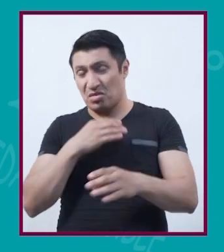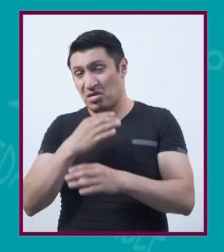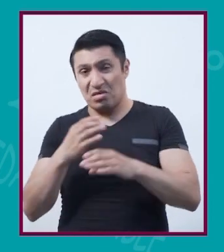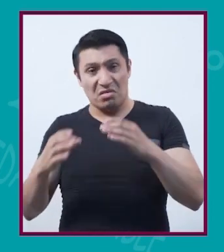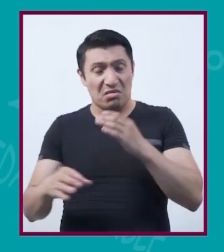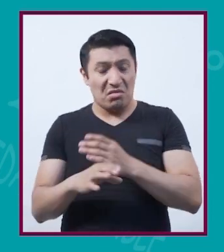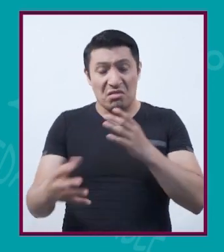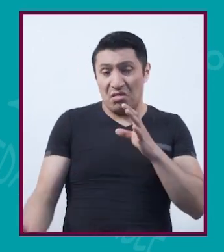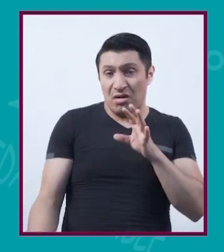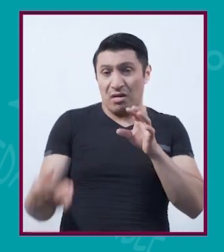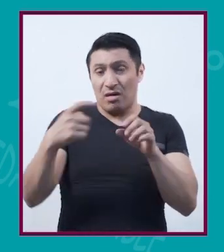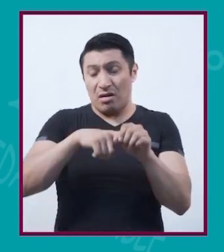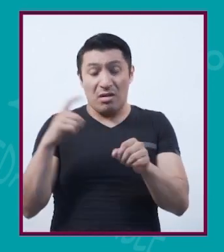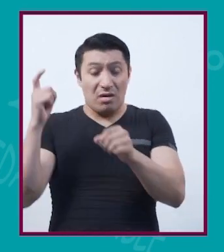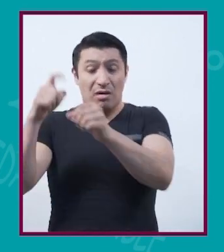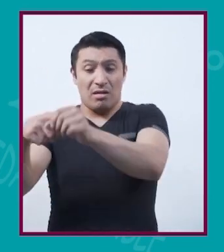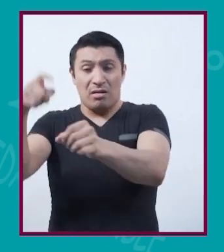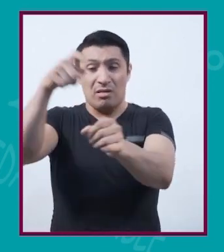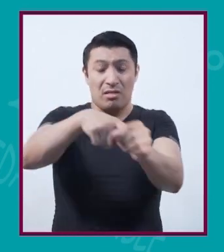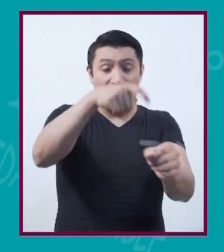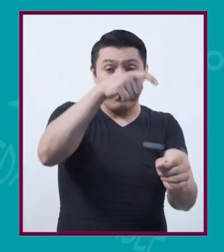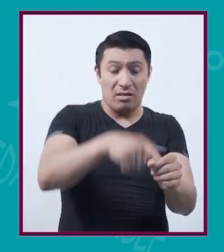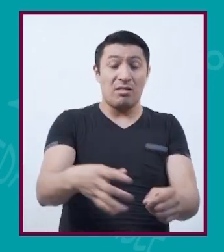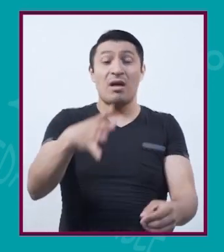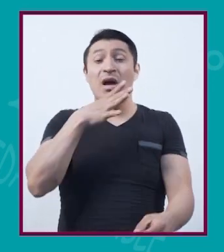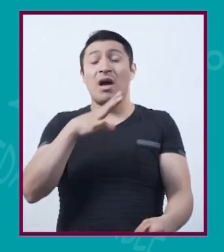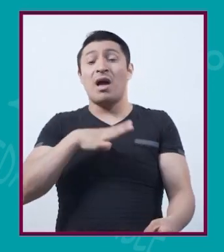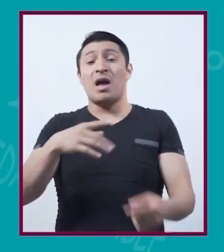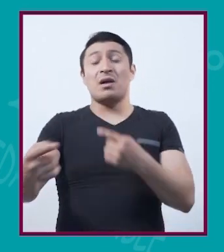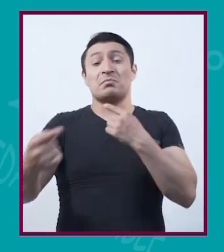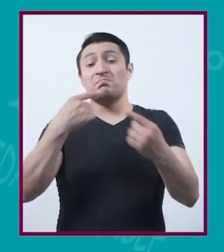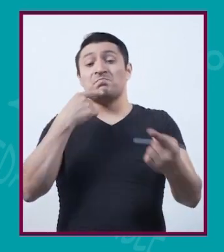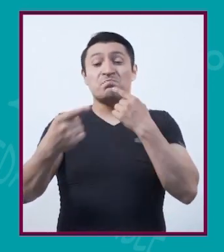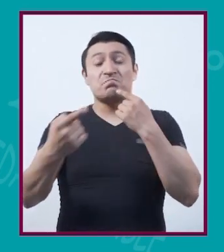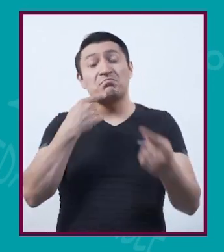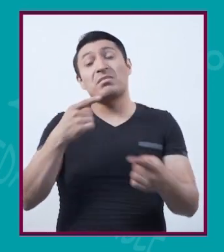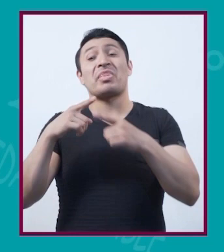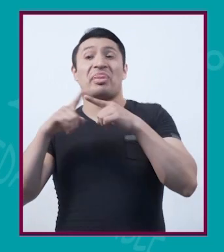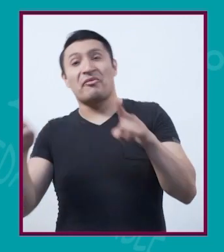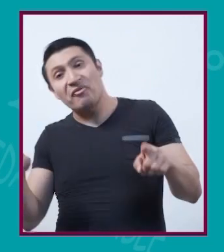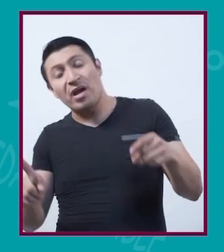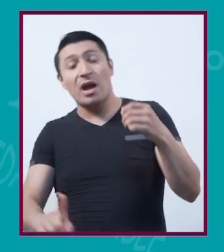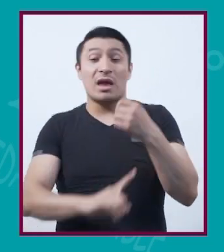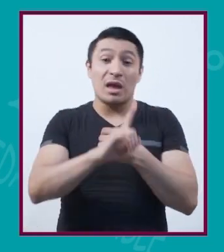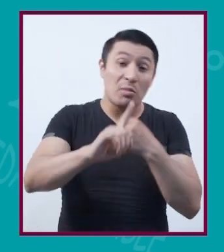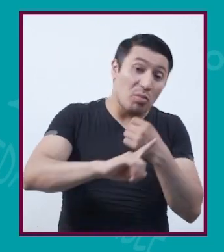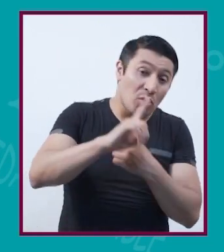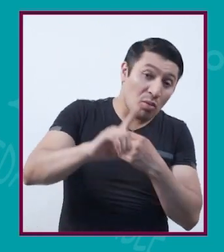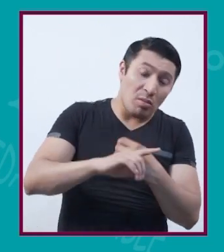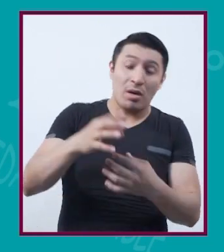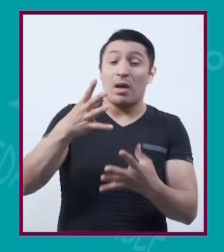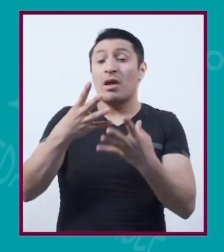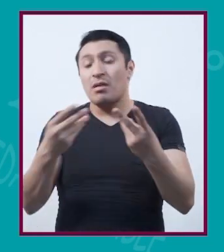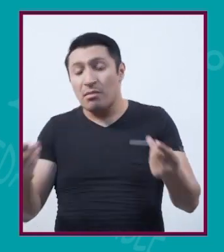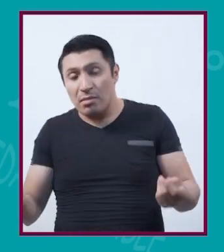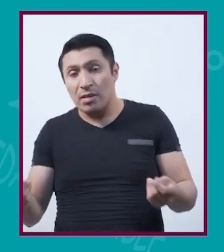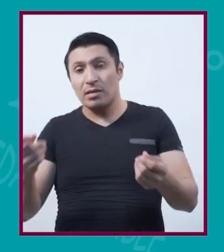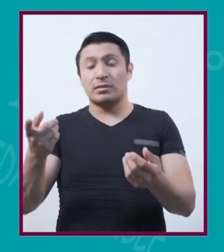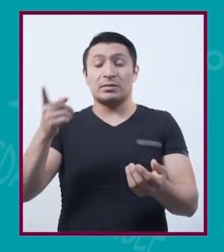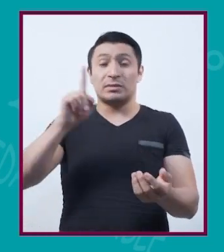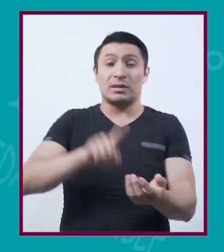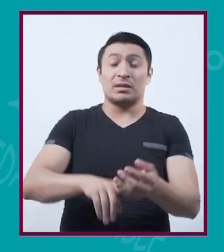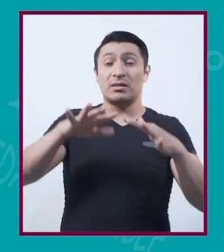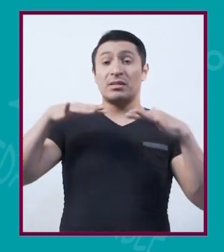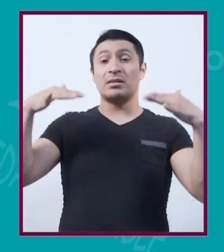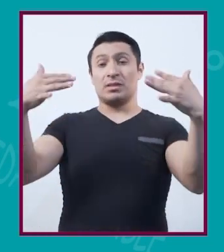estos tribunales españoles eran parciales y no les servían de nada a los indios, pero esto no es así, porque